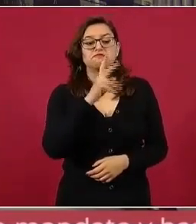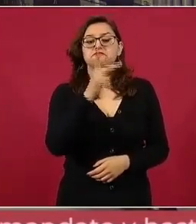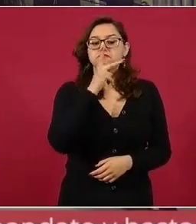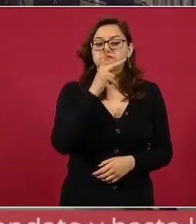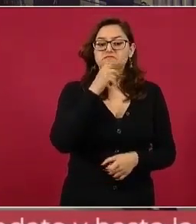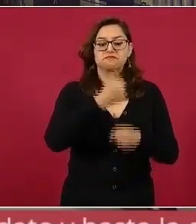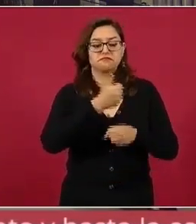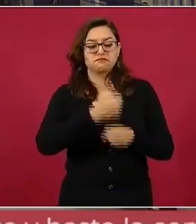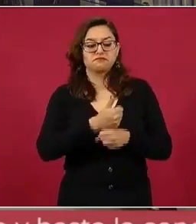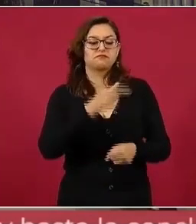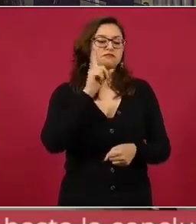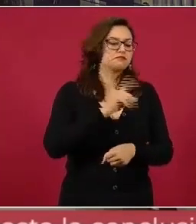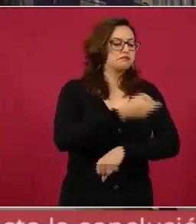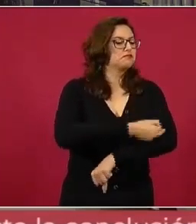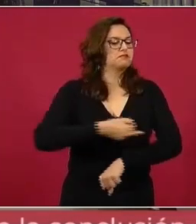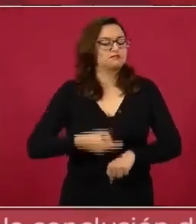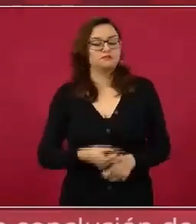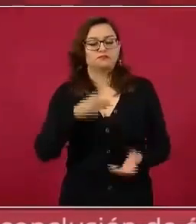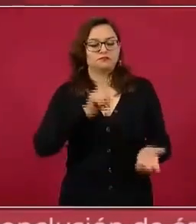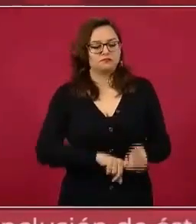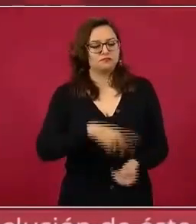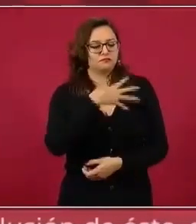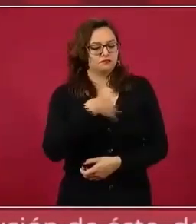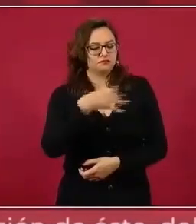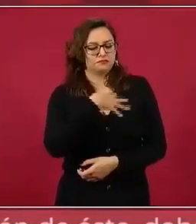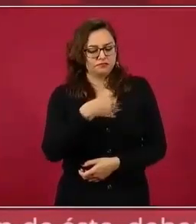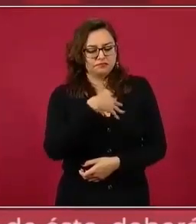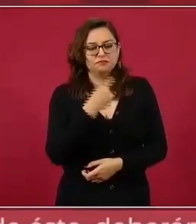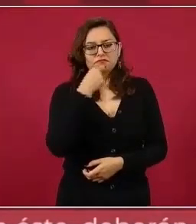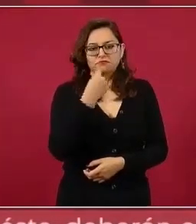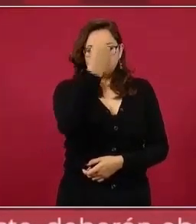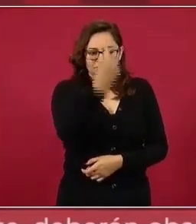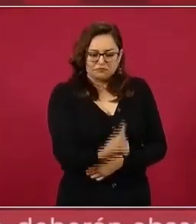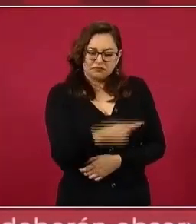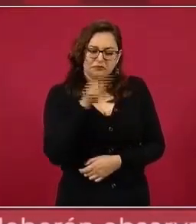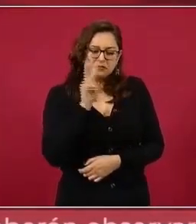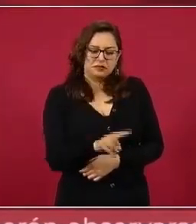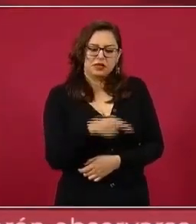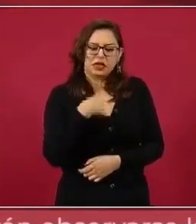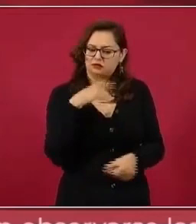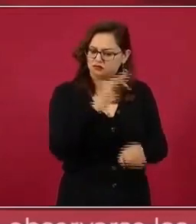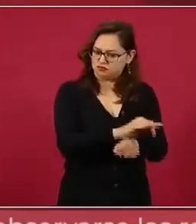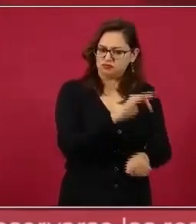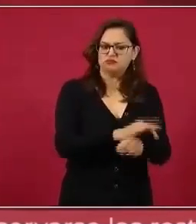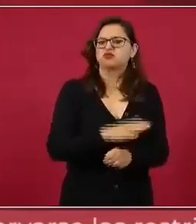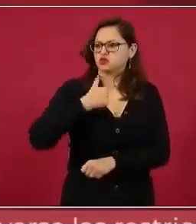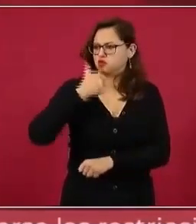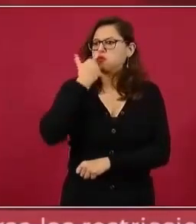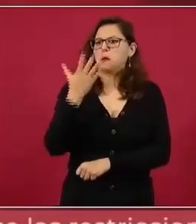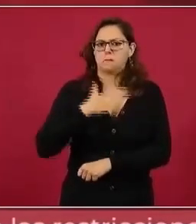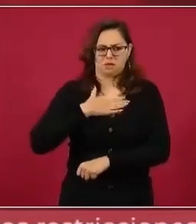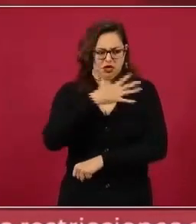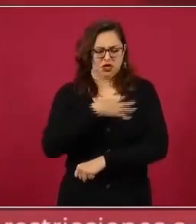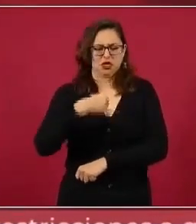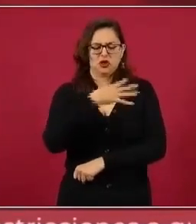un abuelo, abuela, cualquier familiar que vea a su hijo de manera directa y dice: yo quiero que mi hija, mi hijo